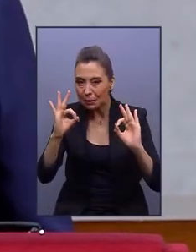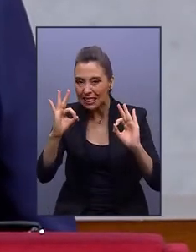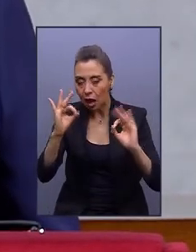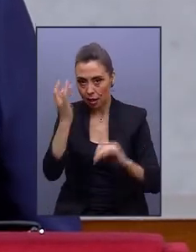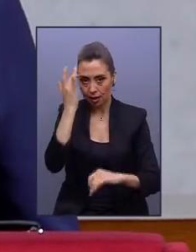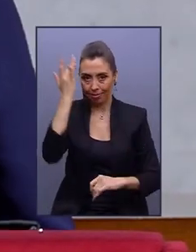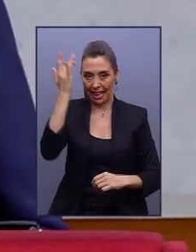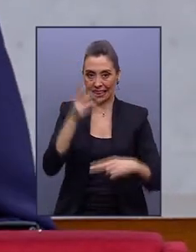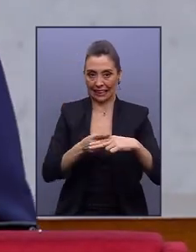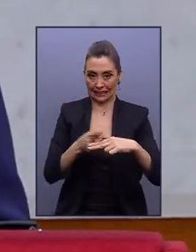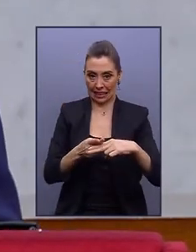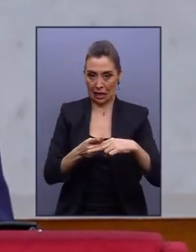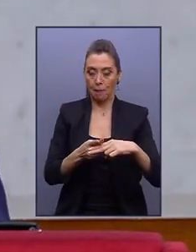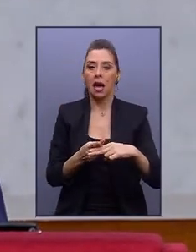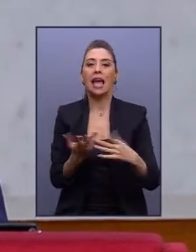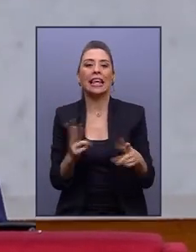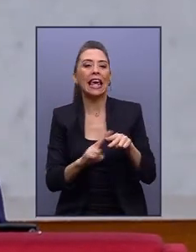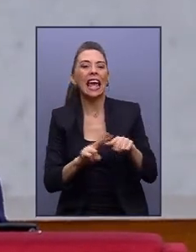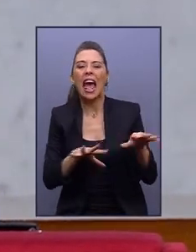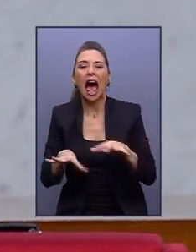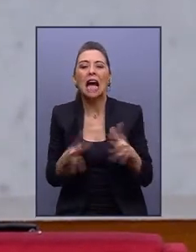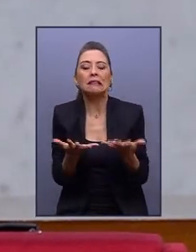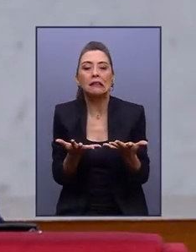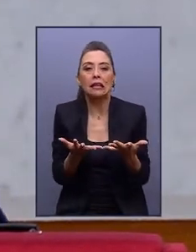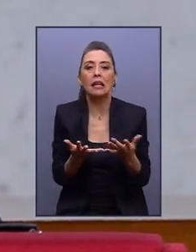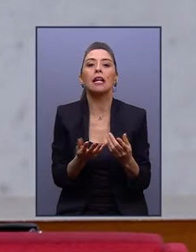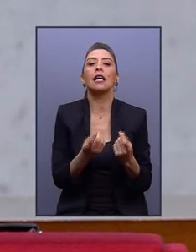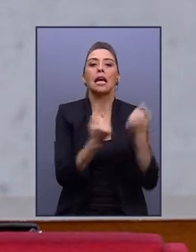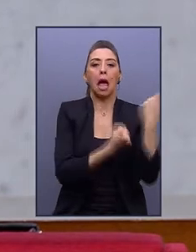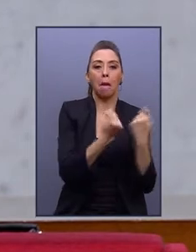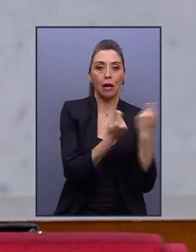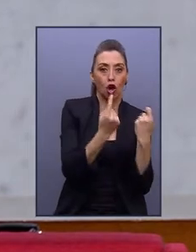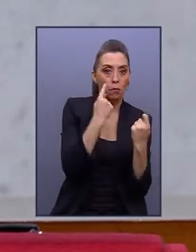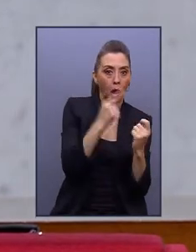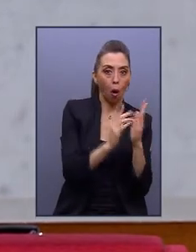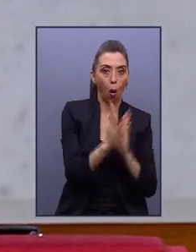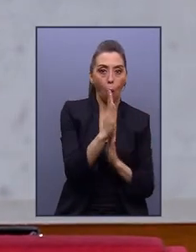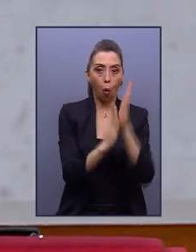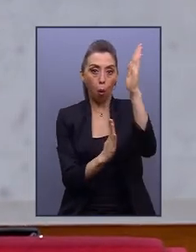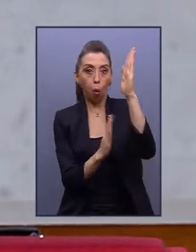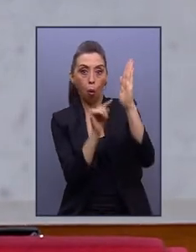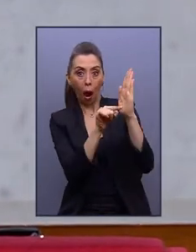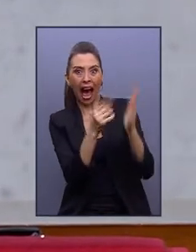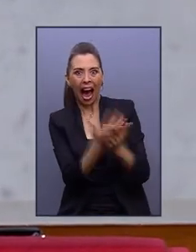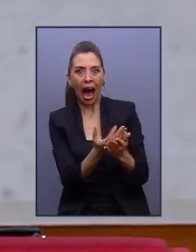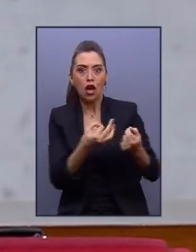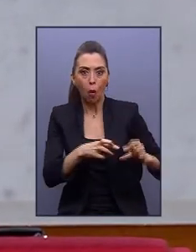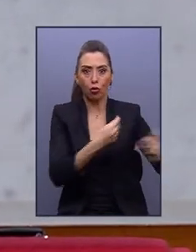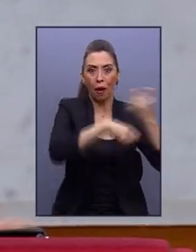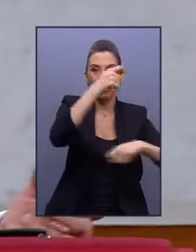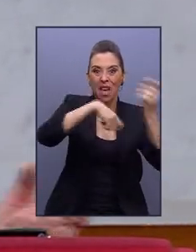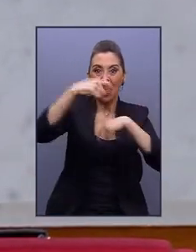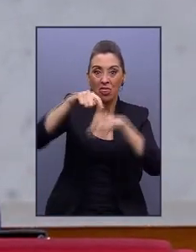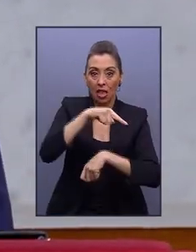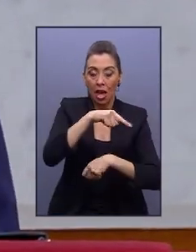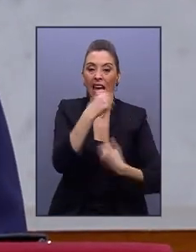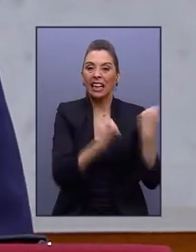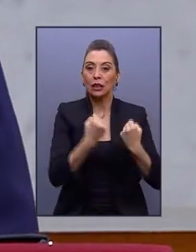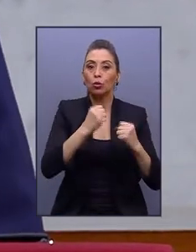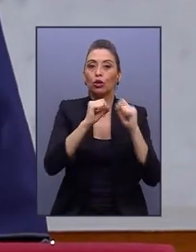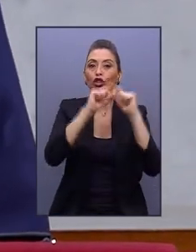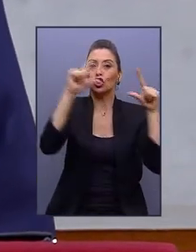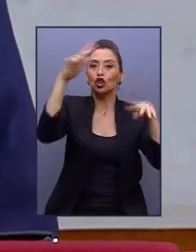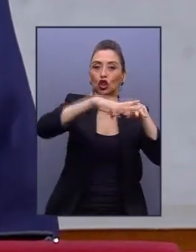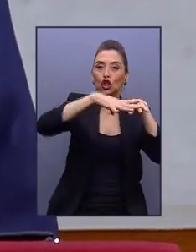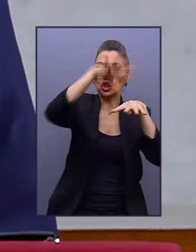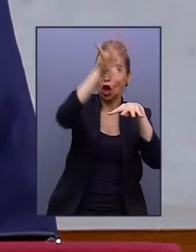inteligente para definir acciones en sectores económicos con ventajas comparativas y oportunidades de mercado. No solo en industria solar o